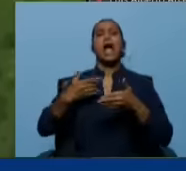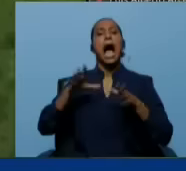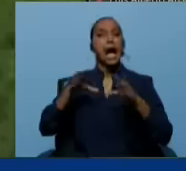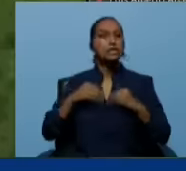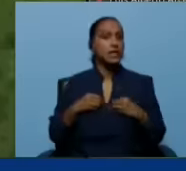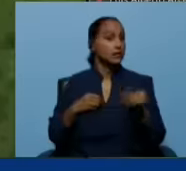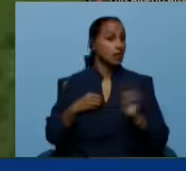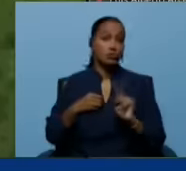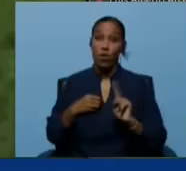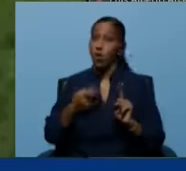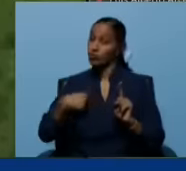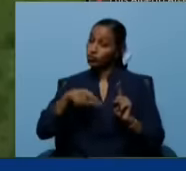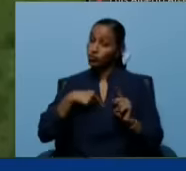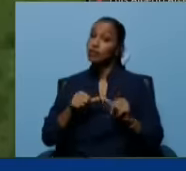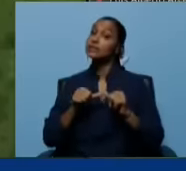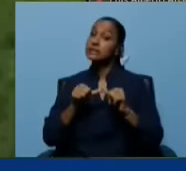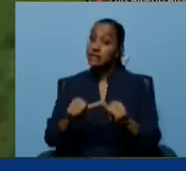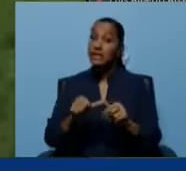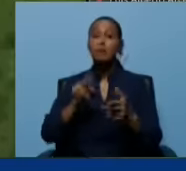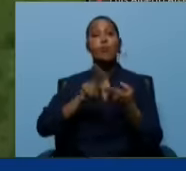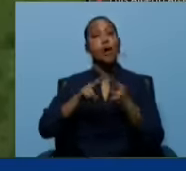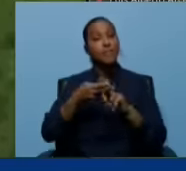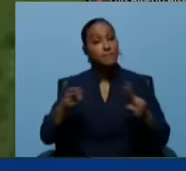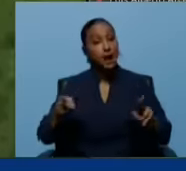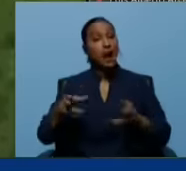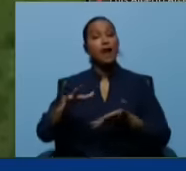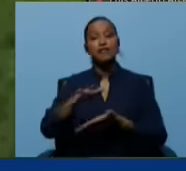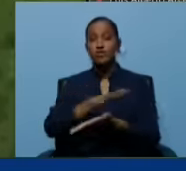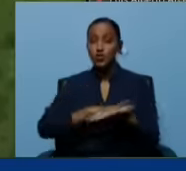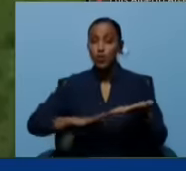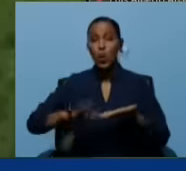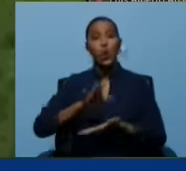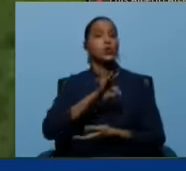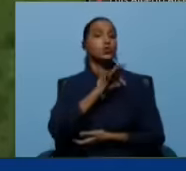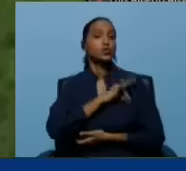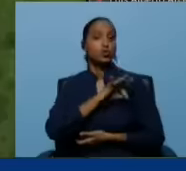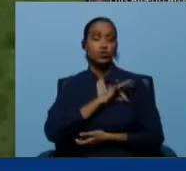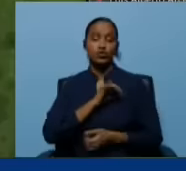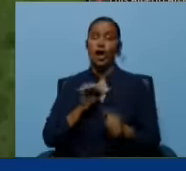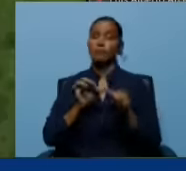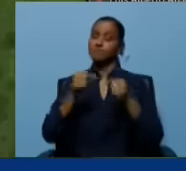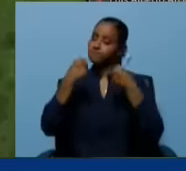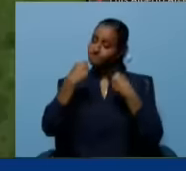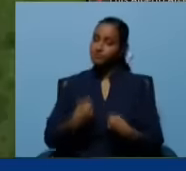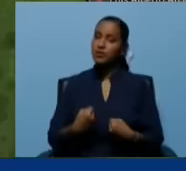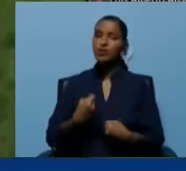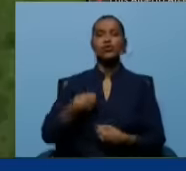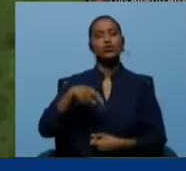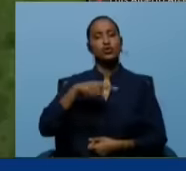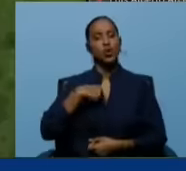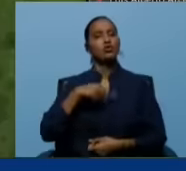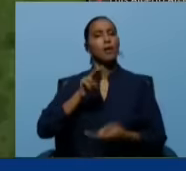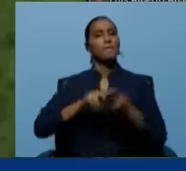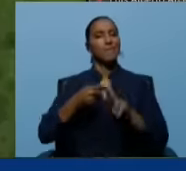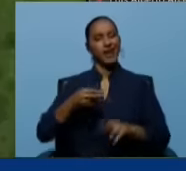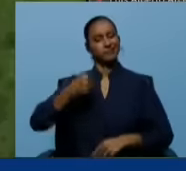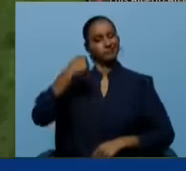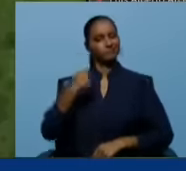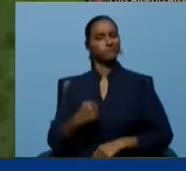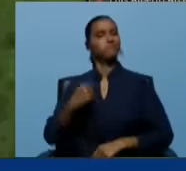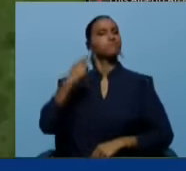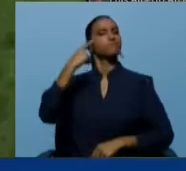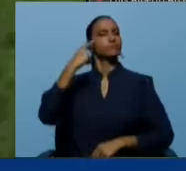región, vital causa en la que nos empeñaremos siempre. Compañeros, hermanas y